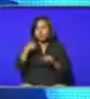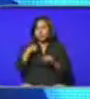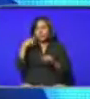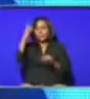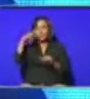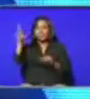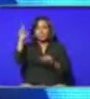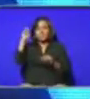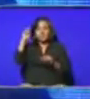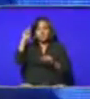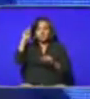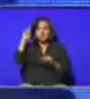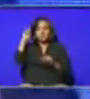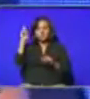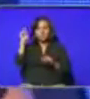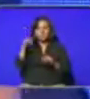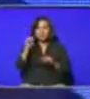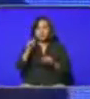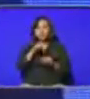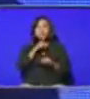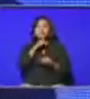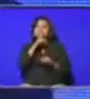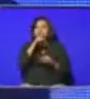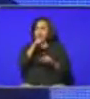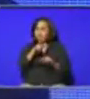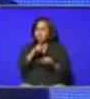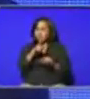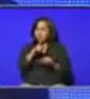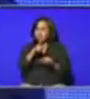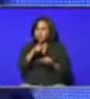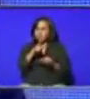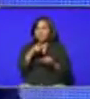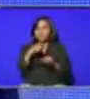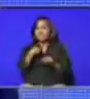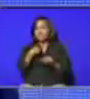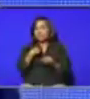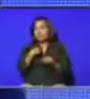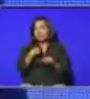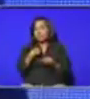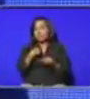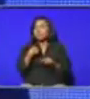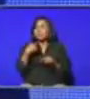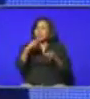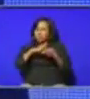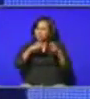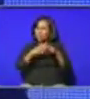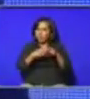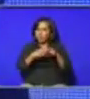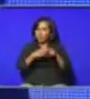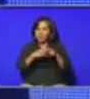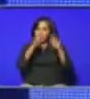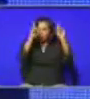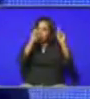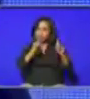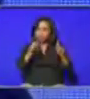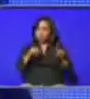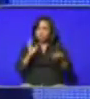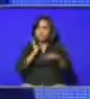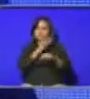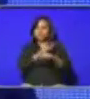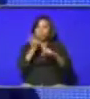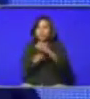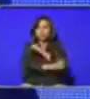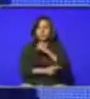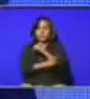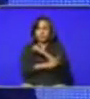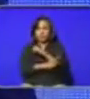es una realidad la preocupación que debemos tener por la educación en nuestro país, pero el proyecto país de